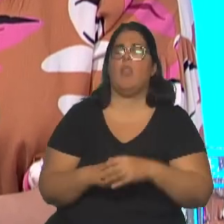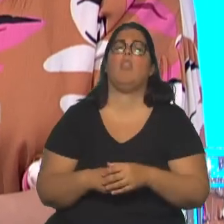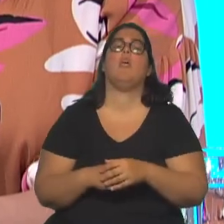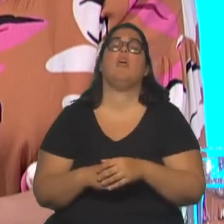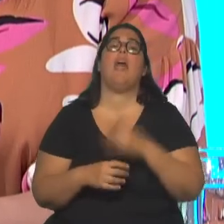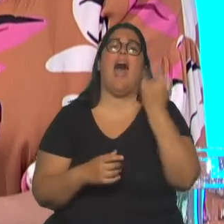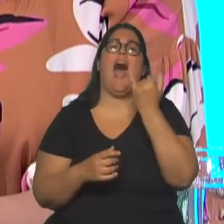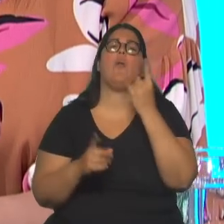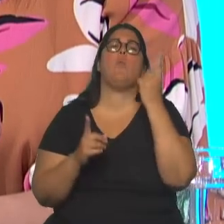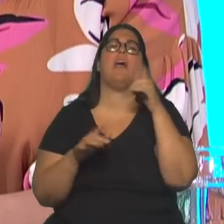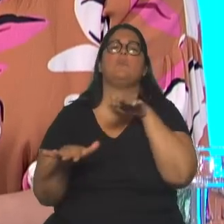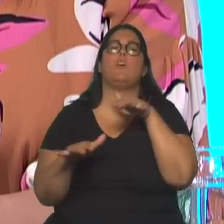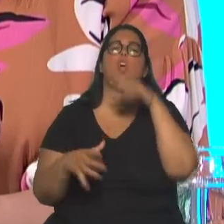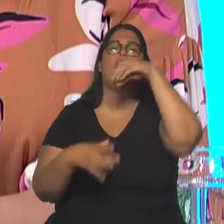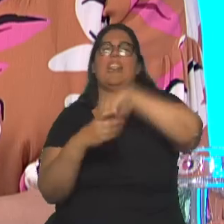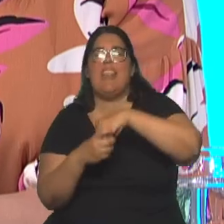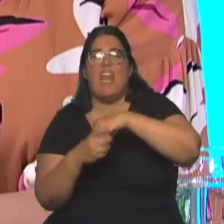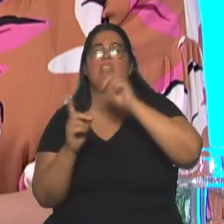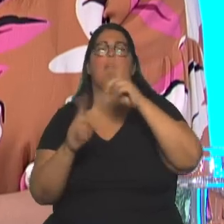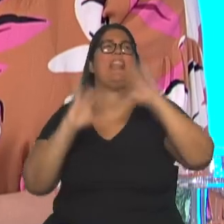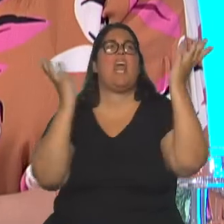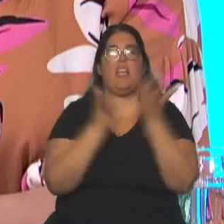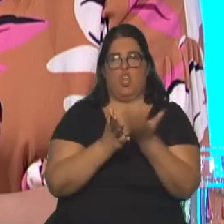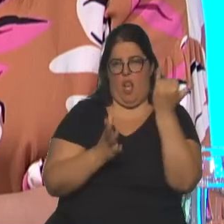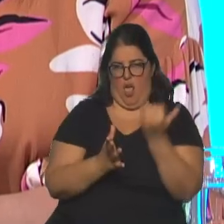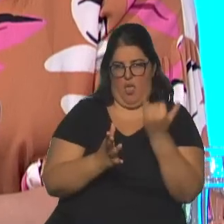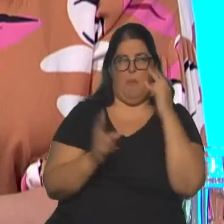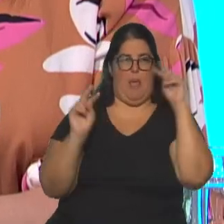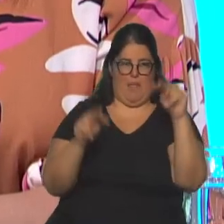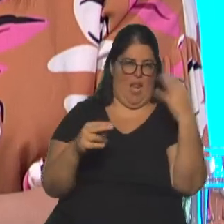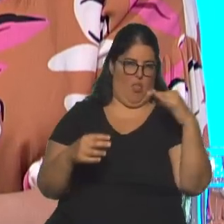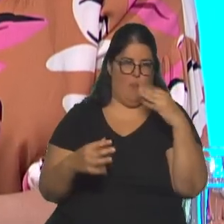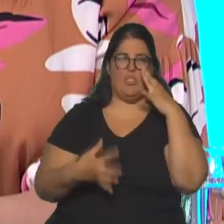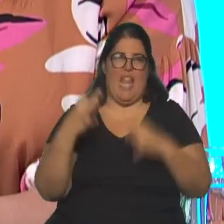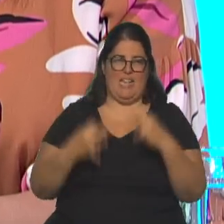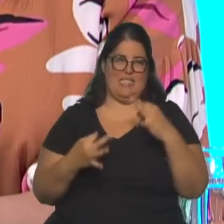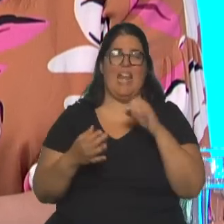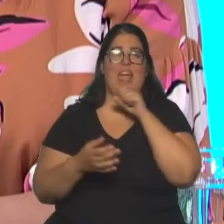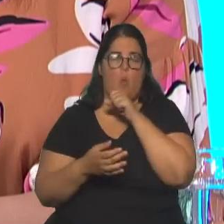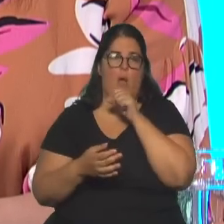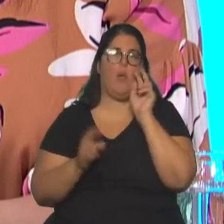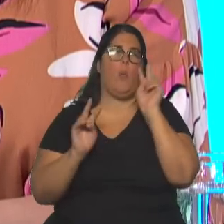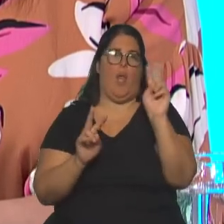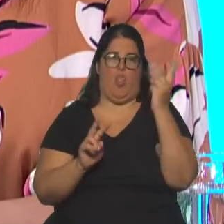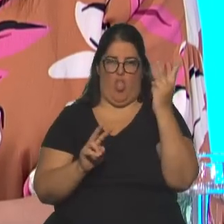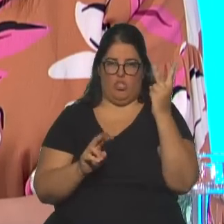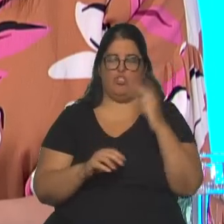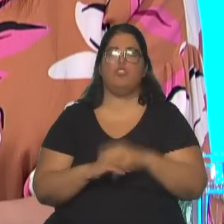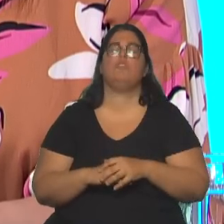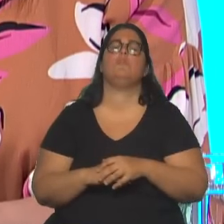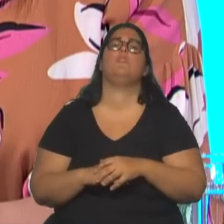tanto interna como internacional para tener en cuenta cuando analizamos a Taiwán. En